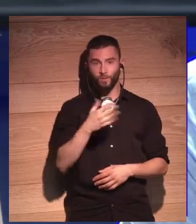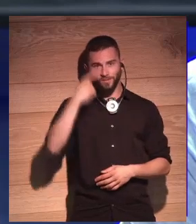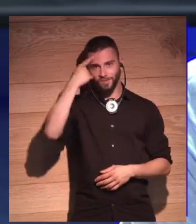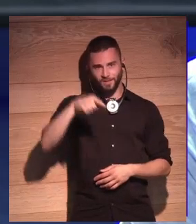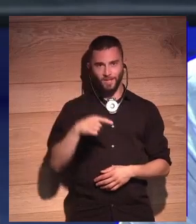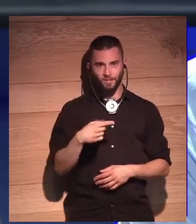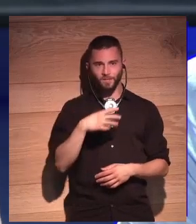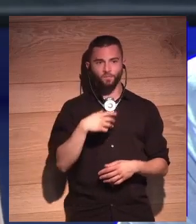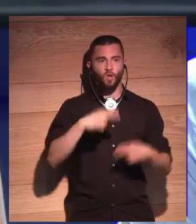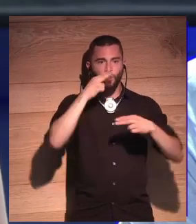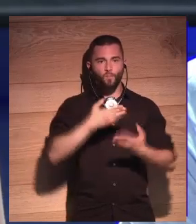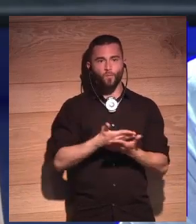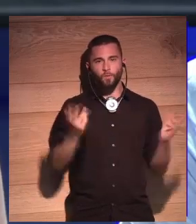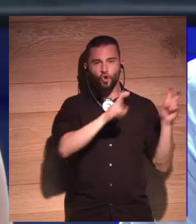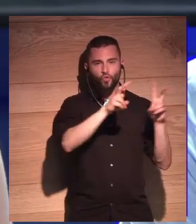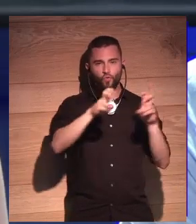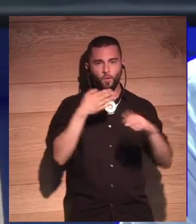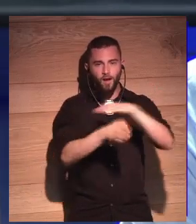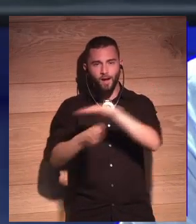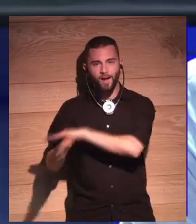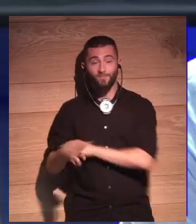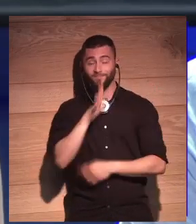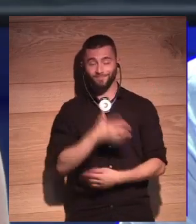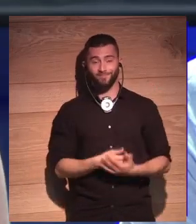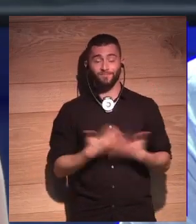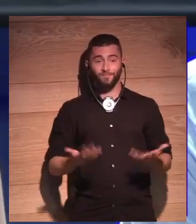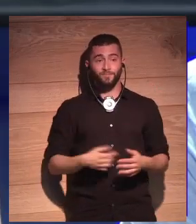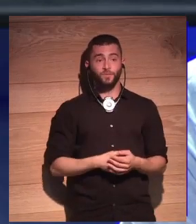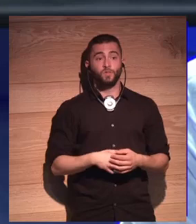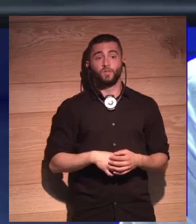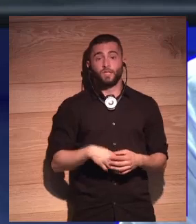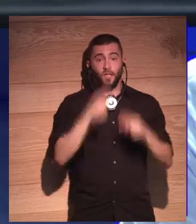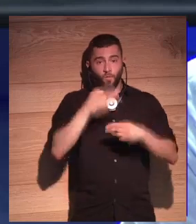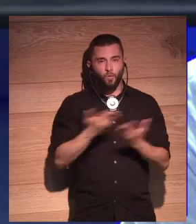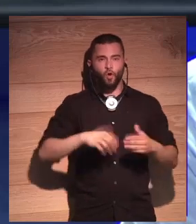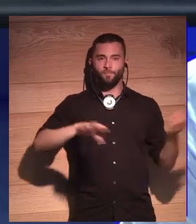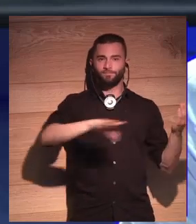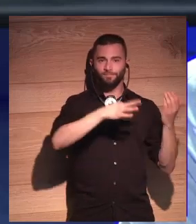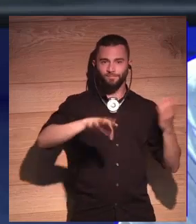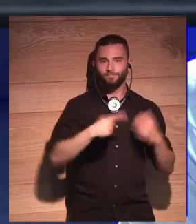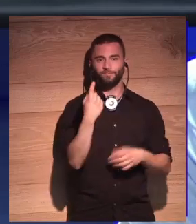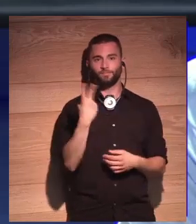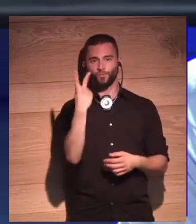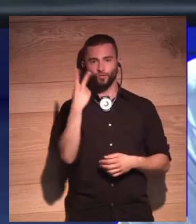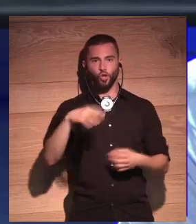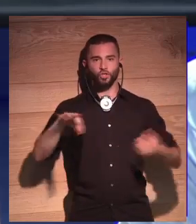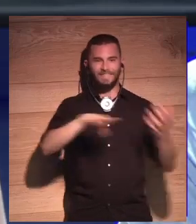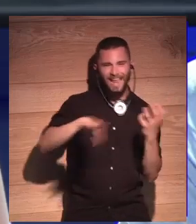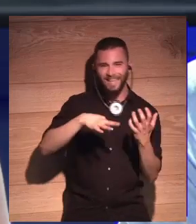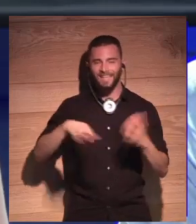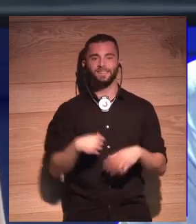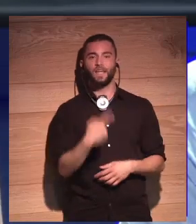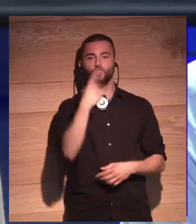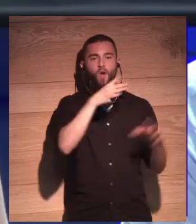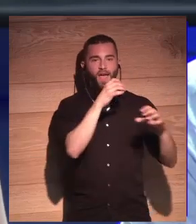nuevos públicos. Entonces este grupo pues fue una violinista, 2 chelistas y una trompista